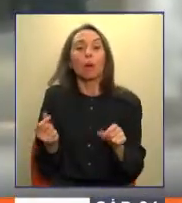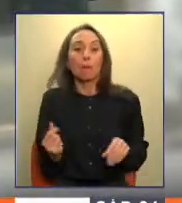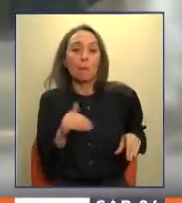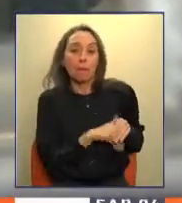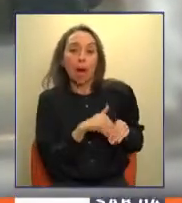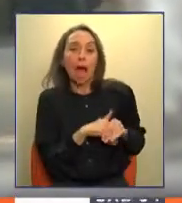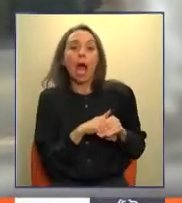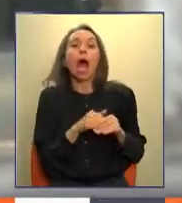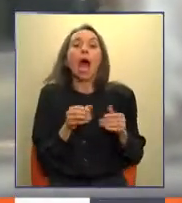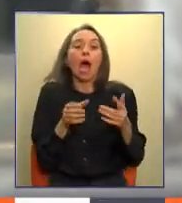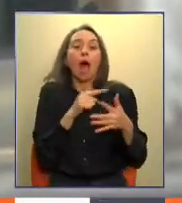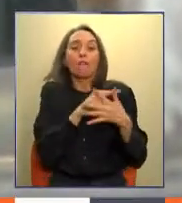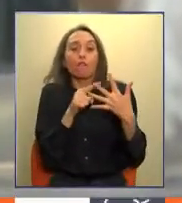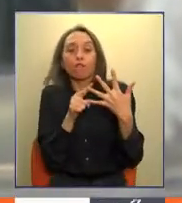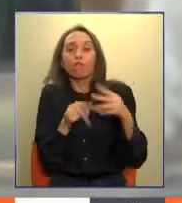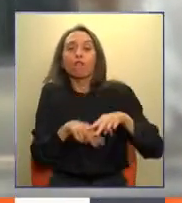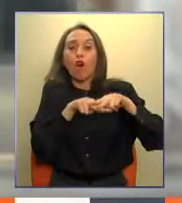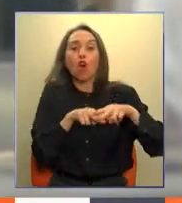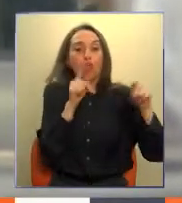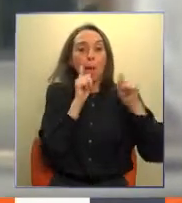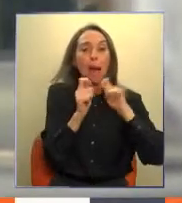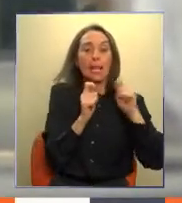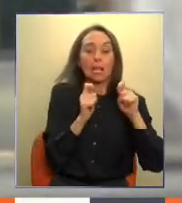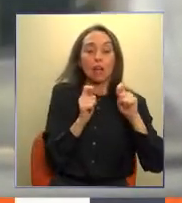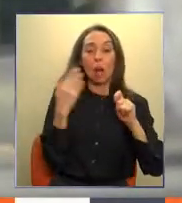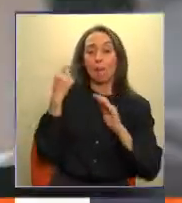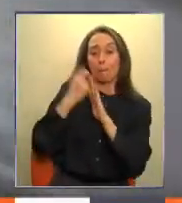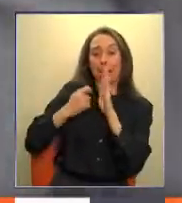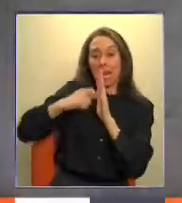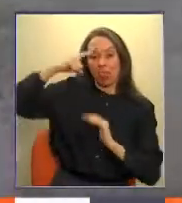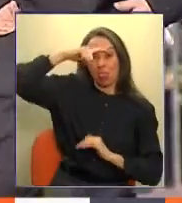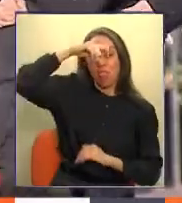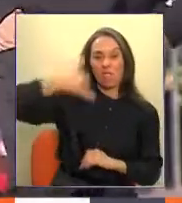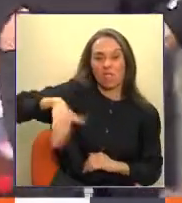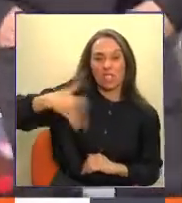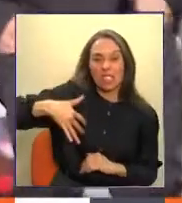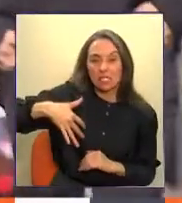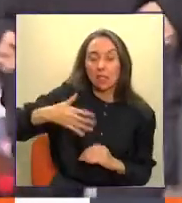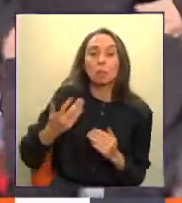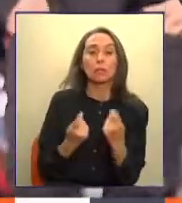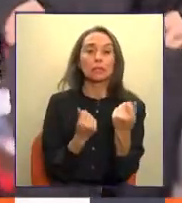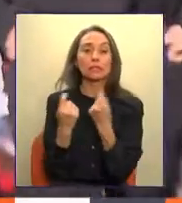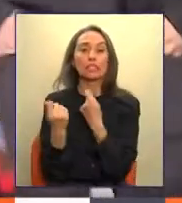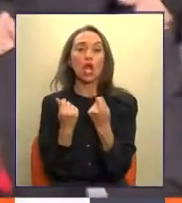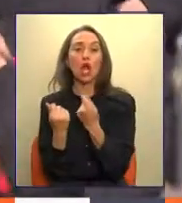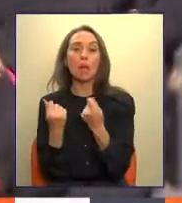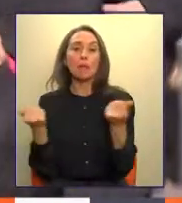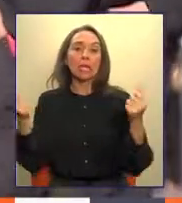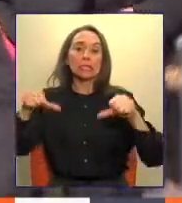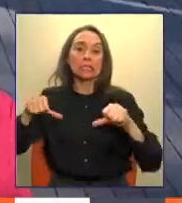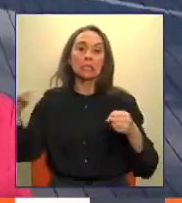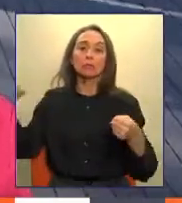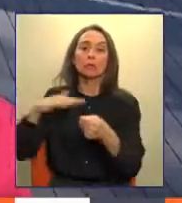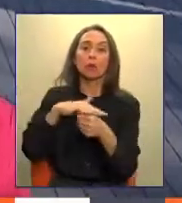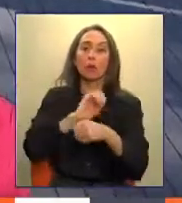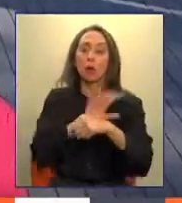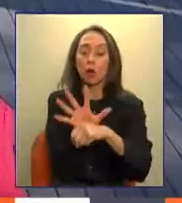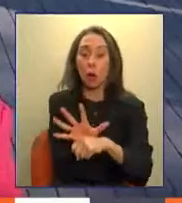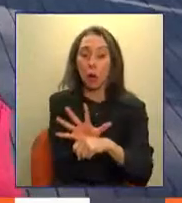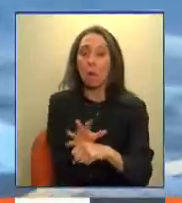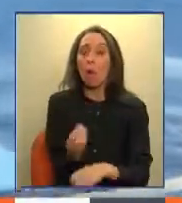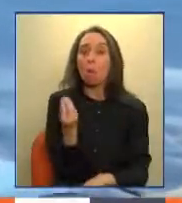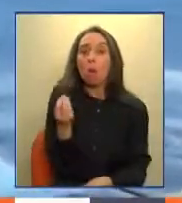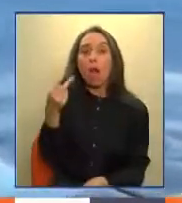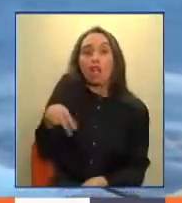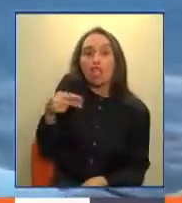más riesgosos que han tenido periodos muy complejos afectados por las consecuencias económicas que ha dejado el coronavirus es súper buena